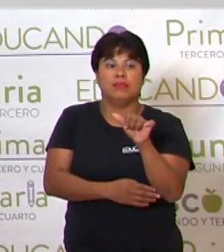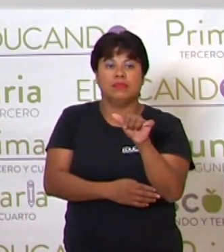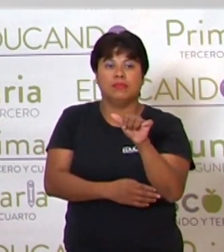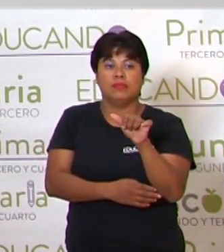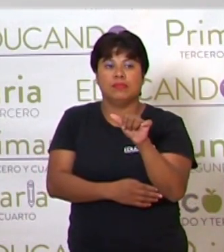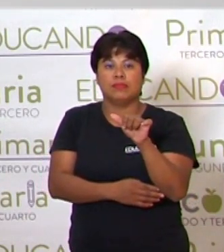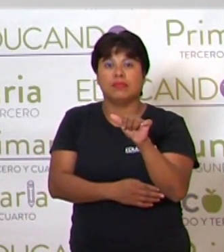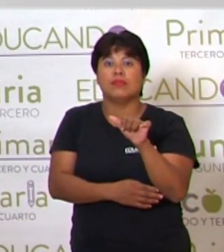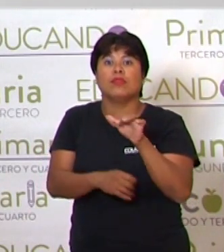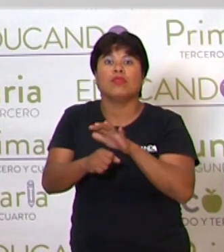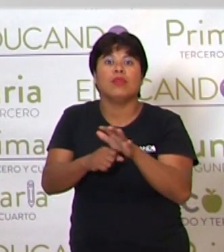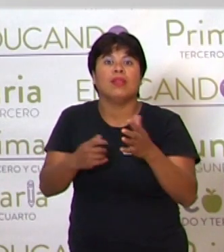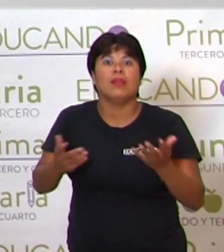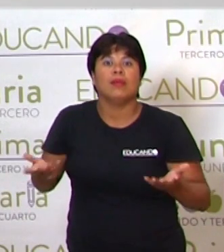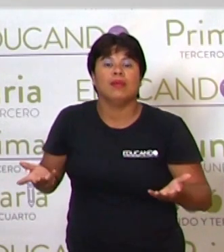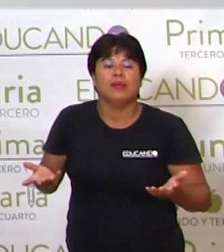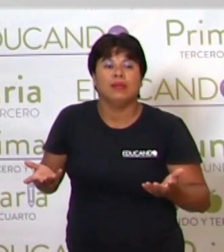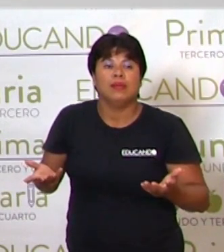¿Cuál sería?